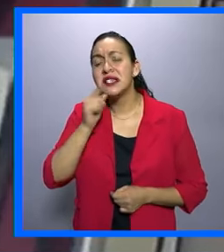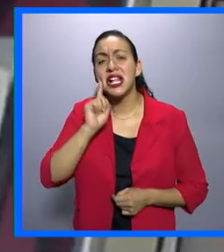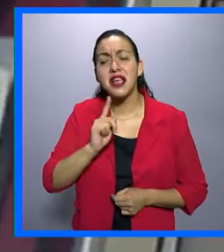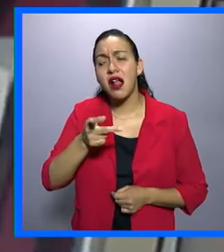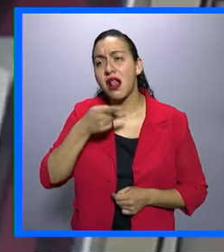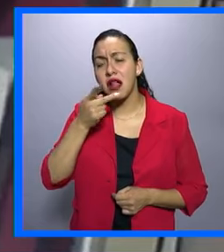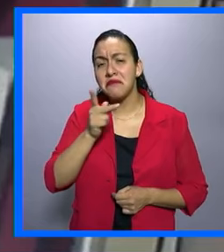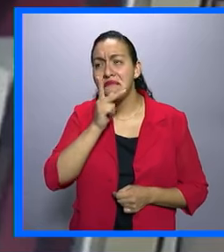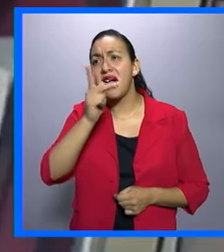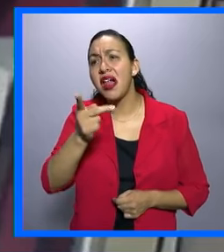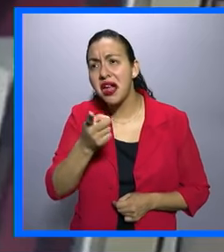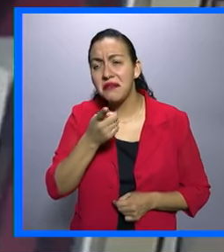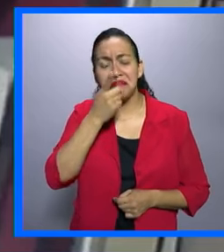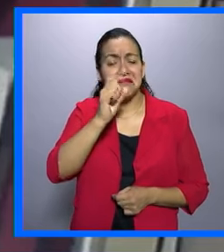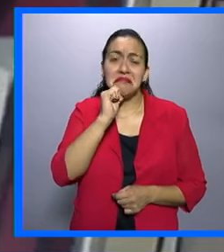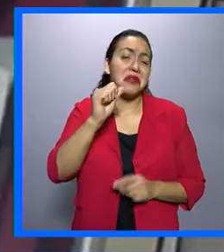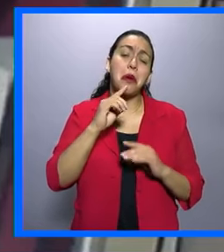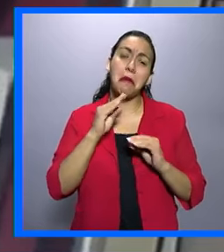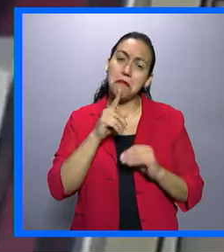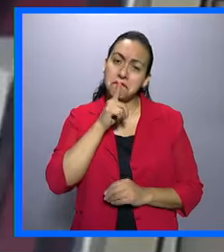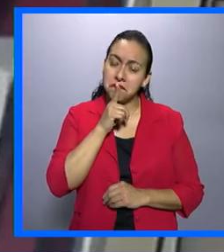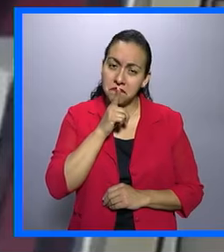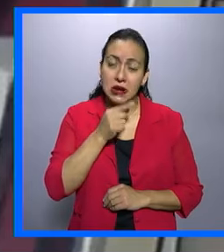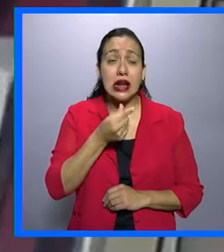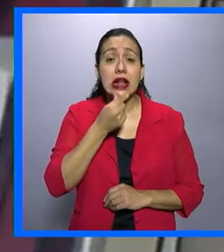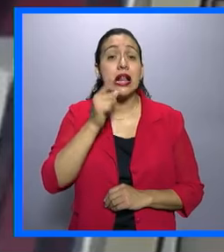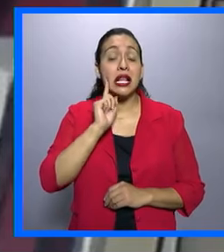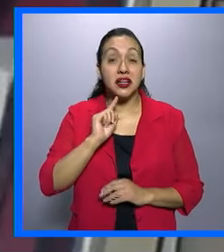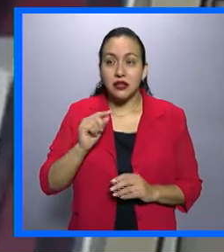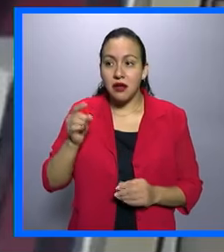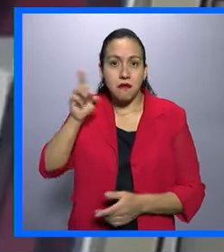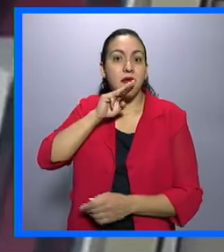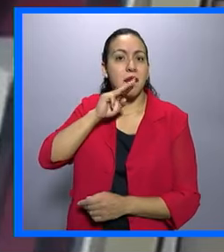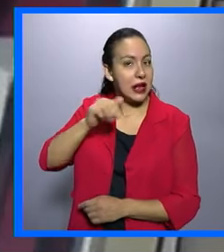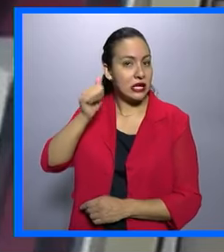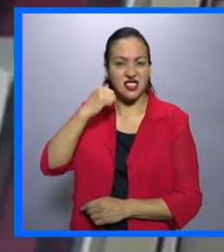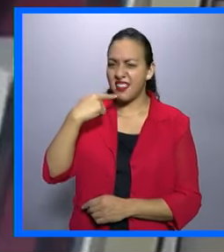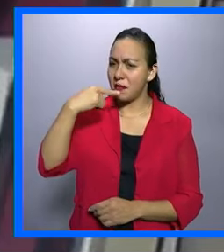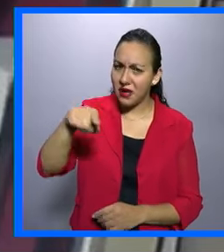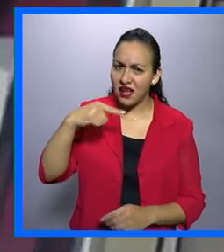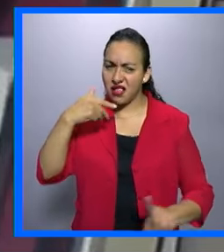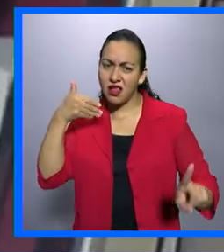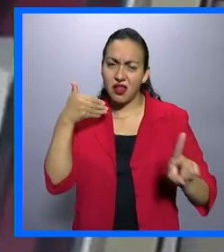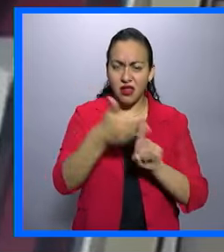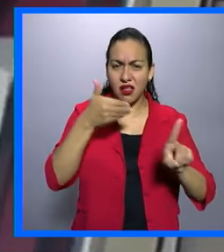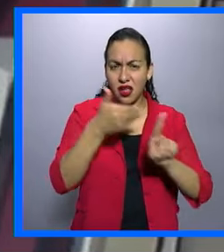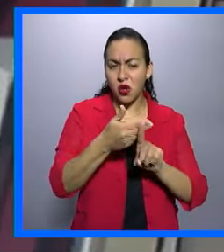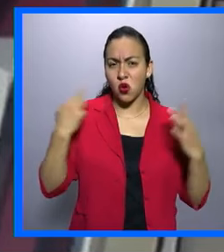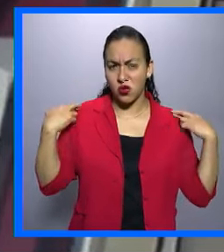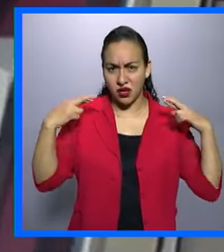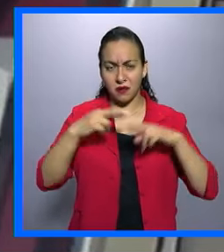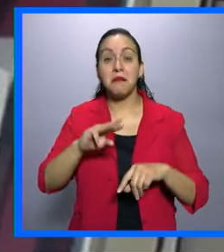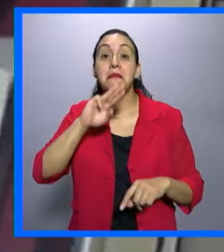que no dijo una sola palabra, que fue la madre la que